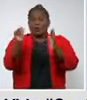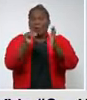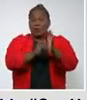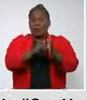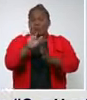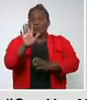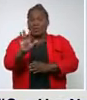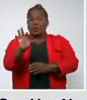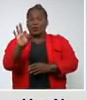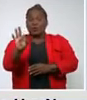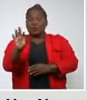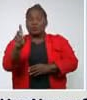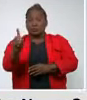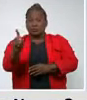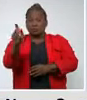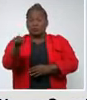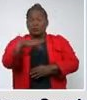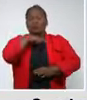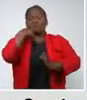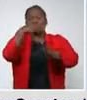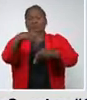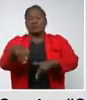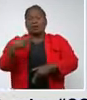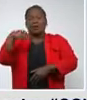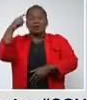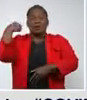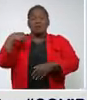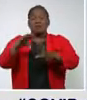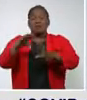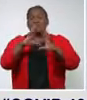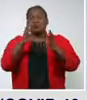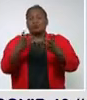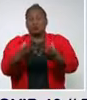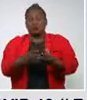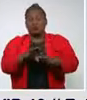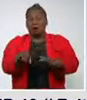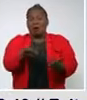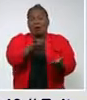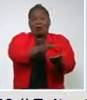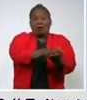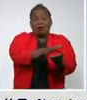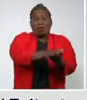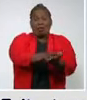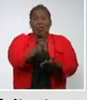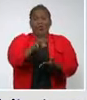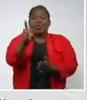4.581 personas perdieron la vida ayer en el mundo y ya se acumula